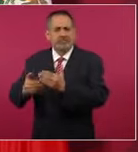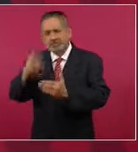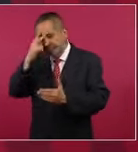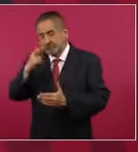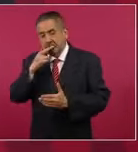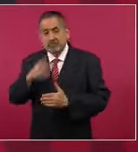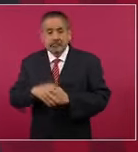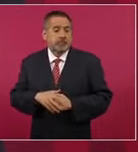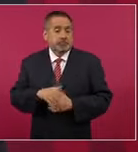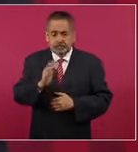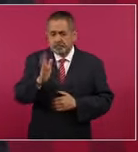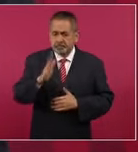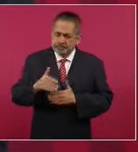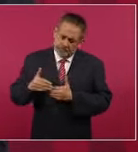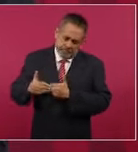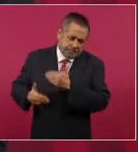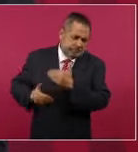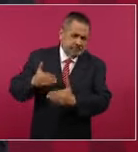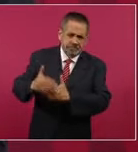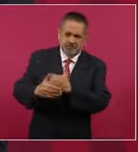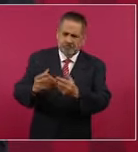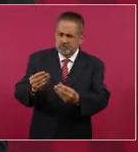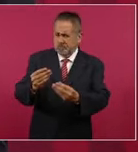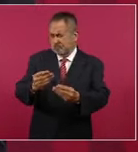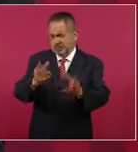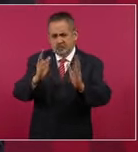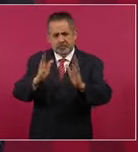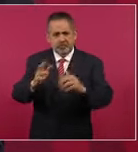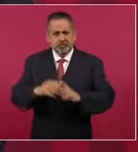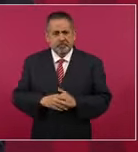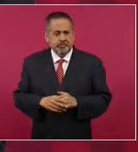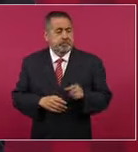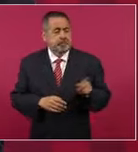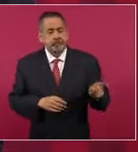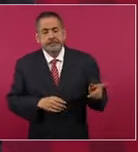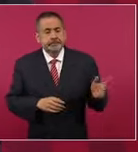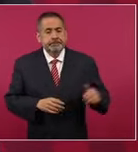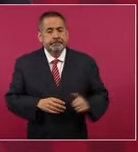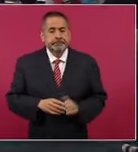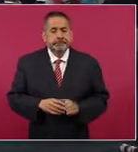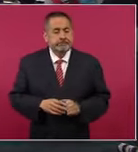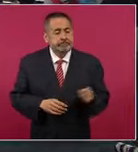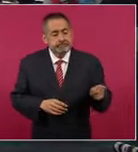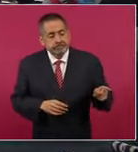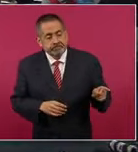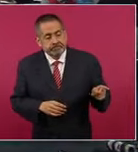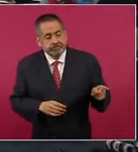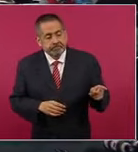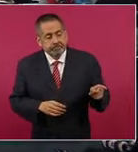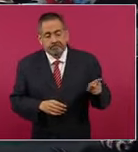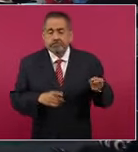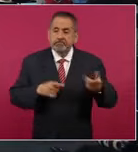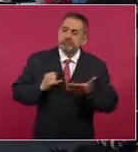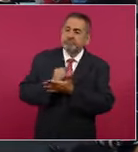hemos avanzado muchísimo. Ya ellos no deciden